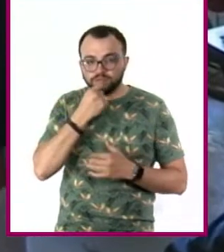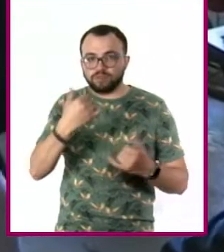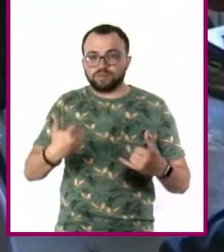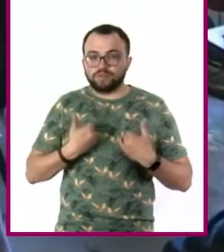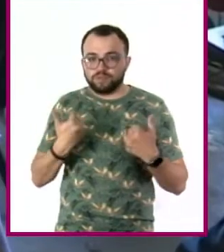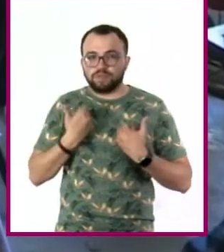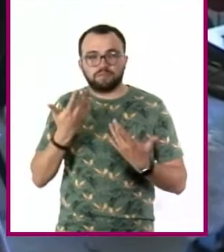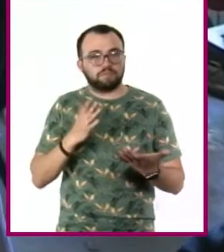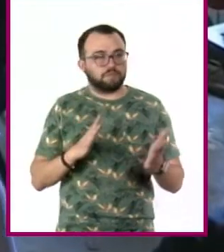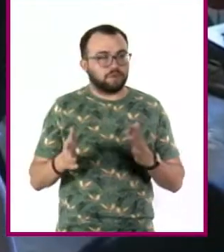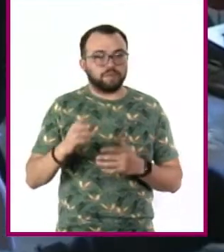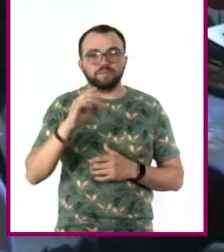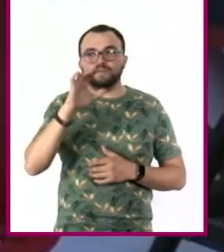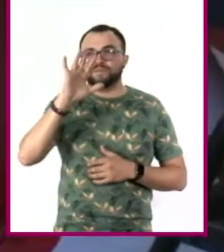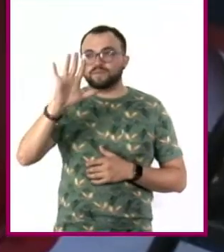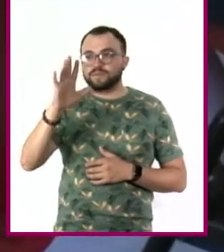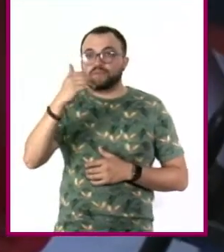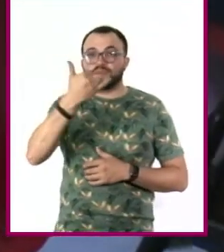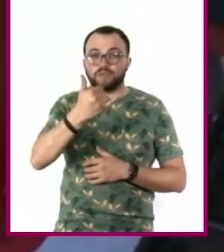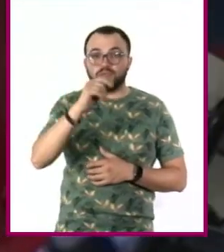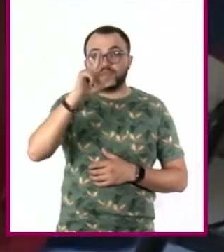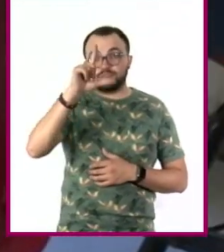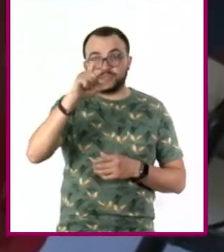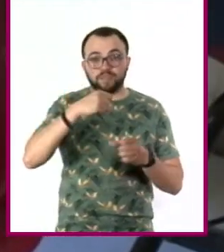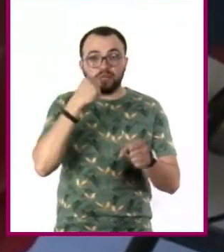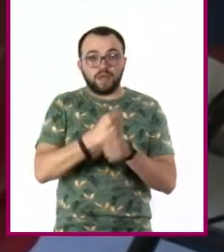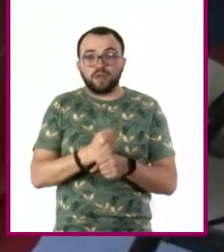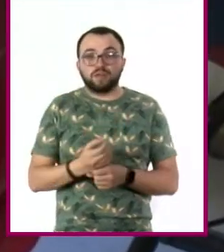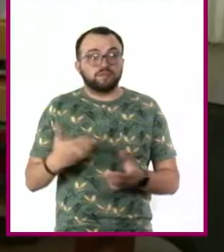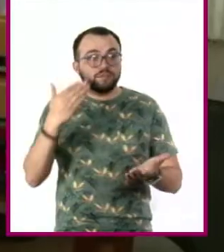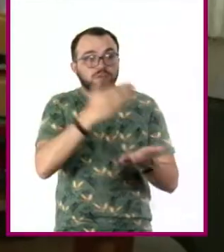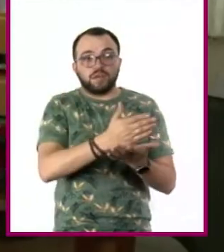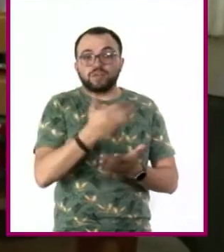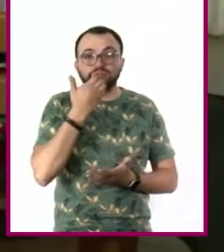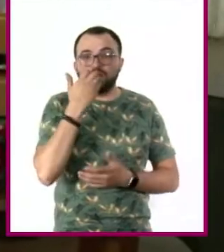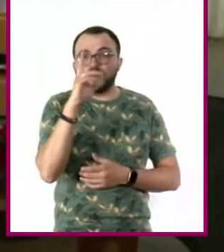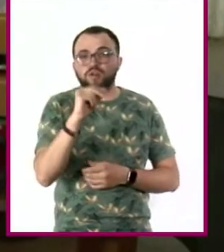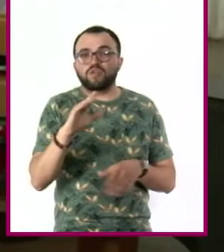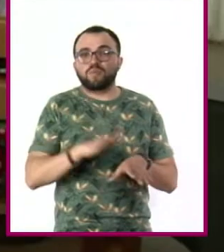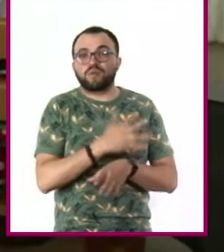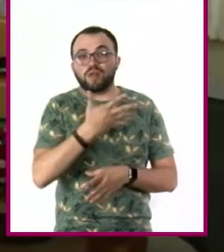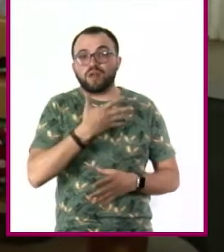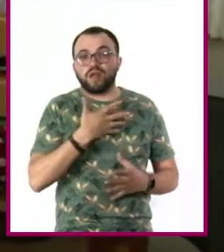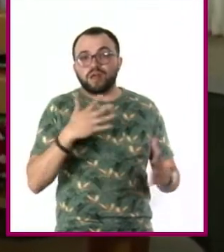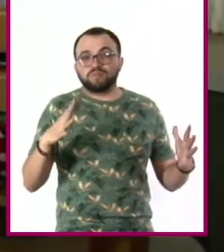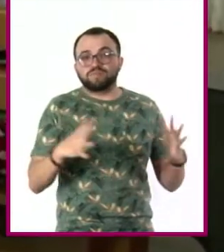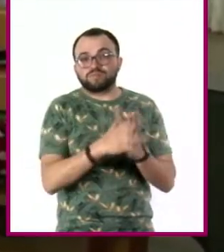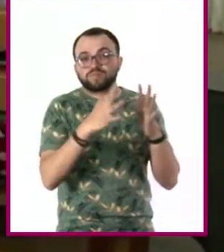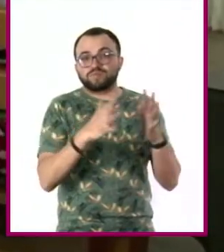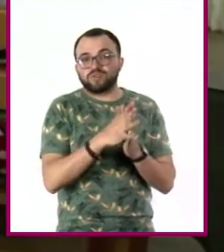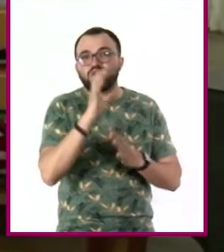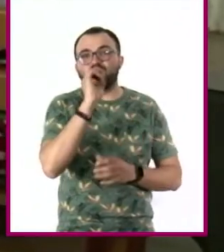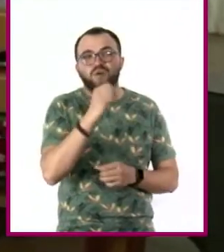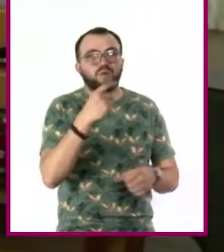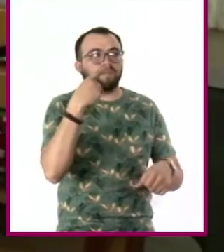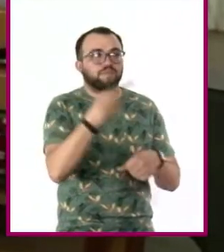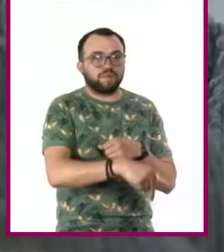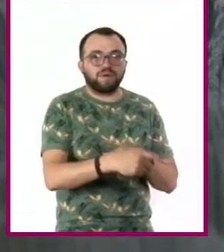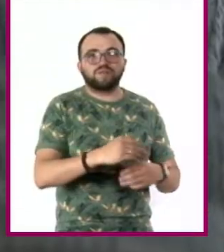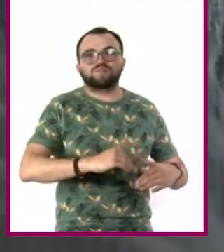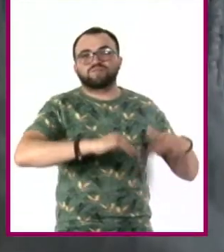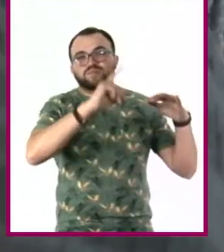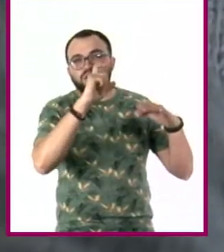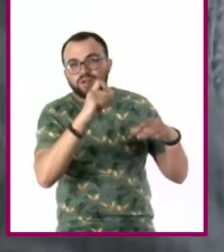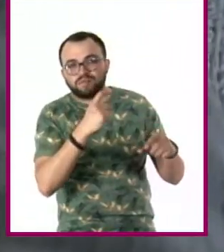de entre 5 y 17 años no asisten a la escuela en zonas afectadas por conflictos o desastres.